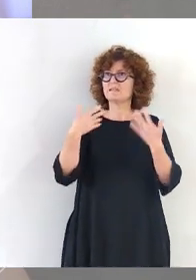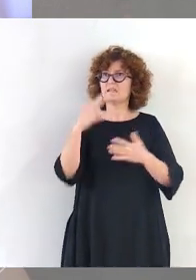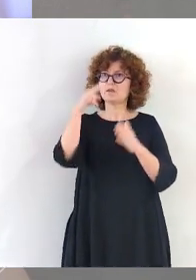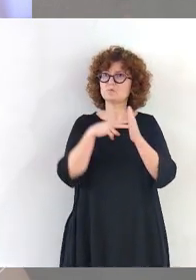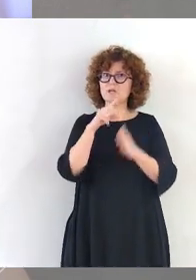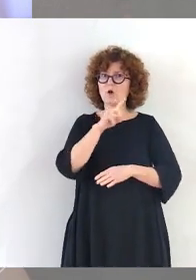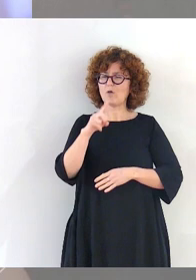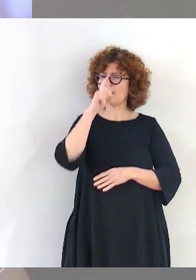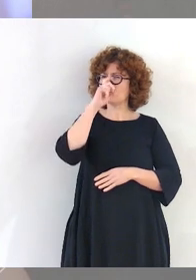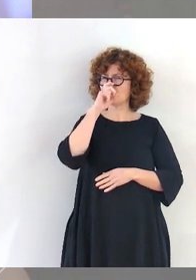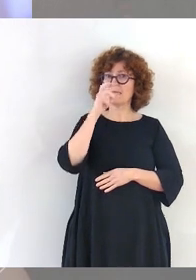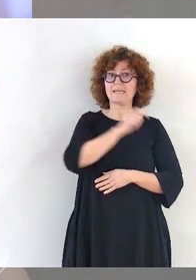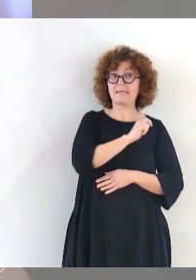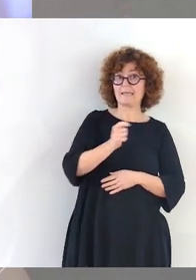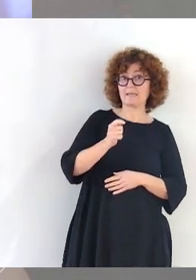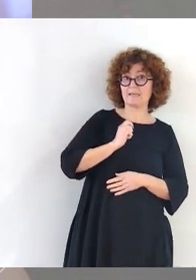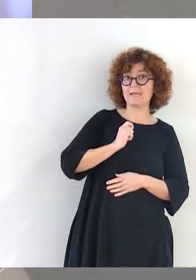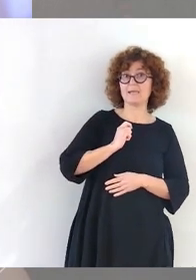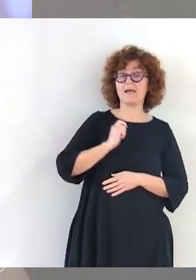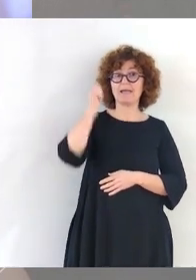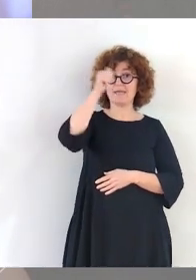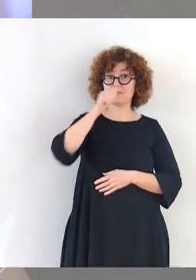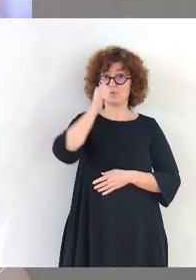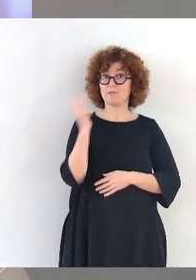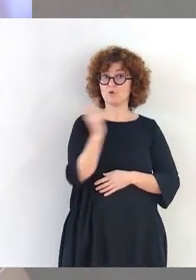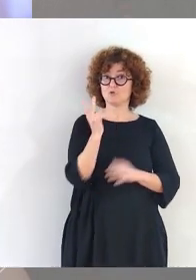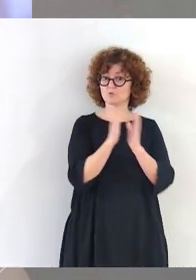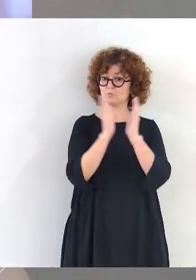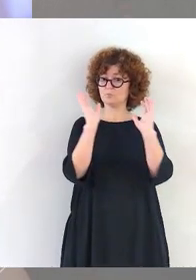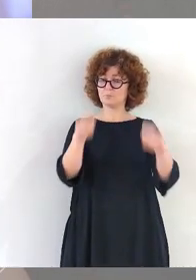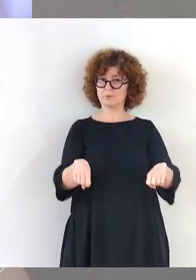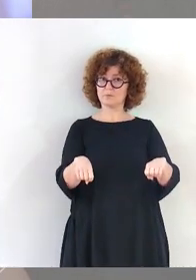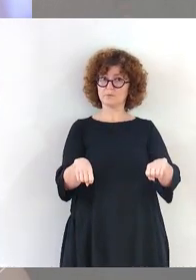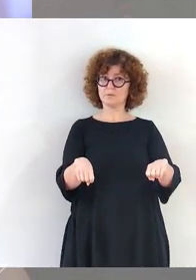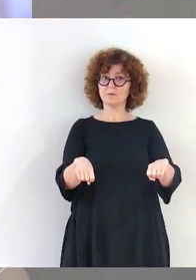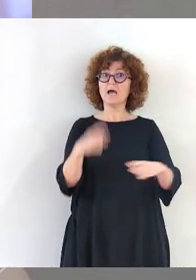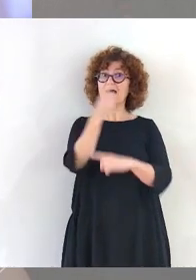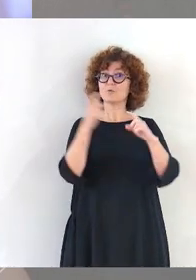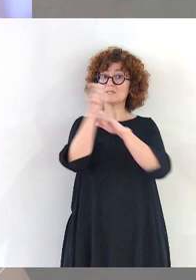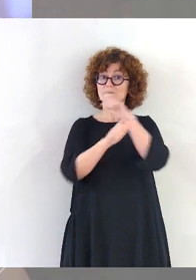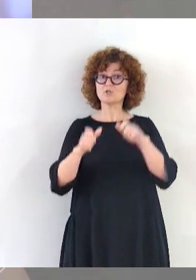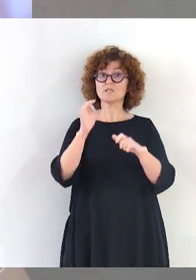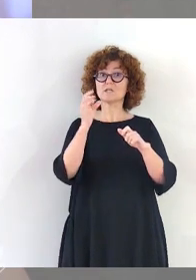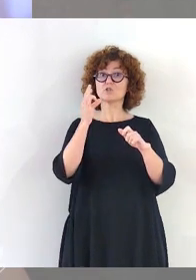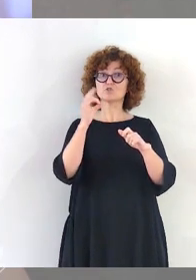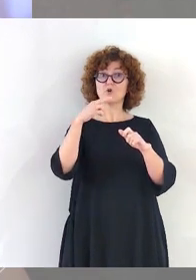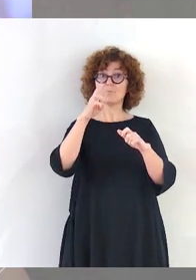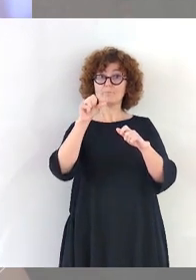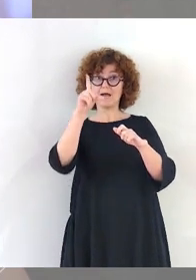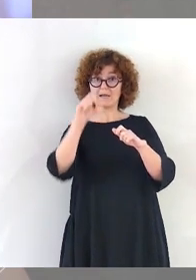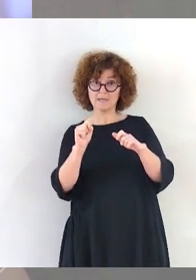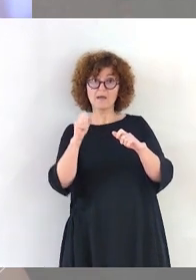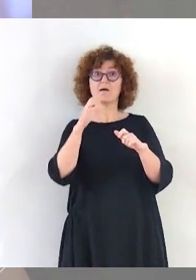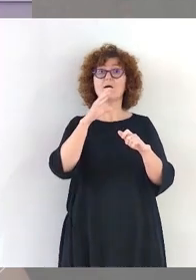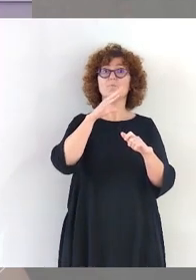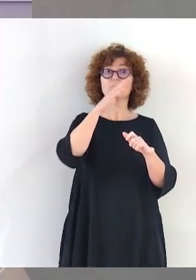recuerdo mal entre Kenia y Kenia y Etiopía reconocieron a determinadas personas de somalia eh por la por una de